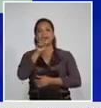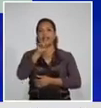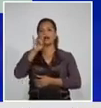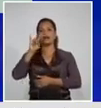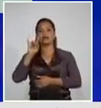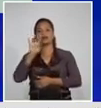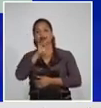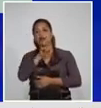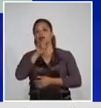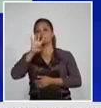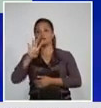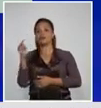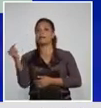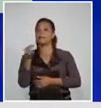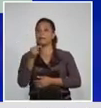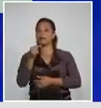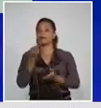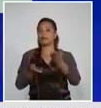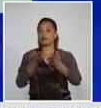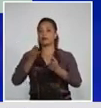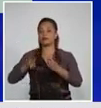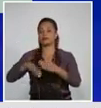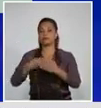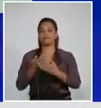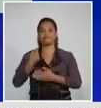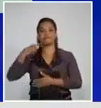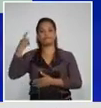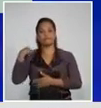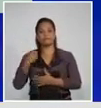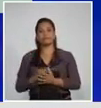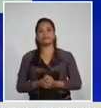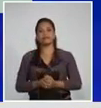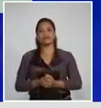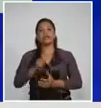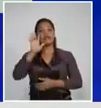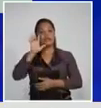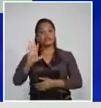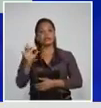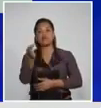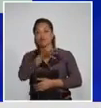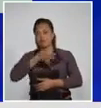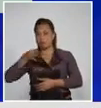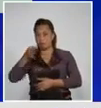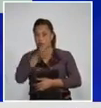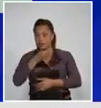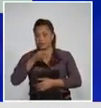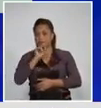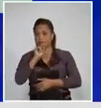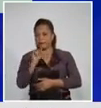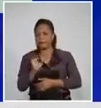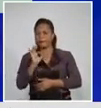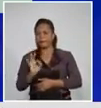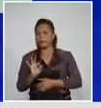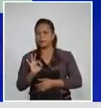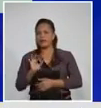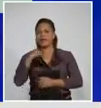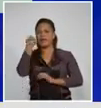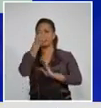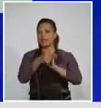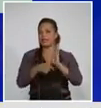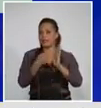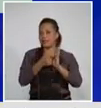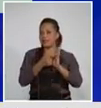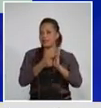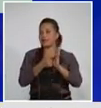que la jornada anterior. En 5 de sus 11 municipios, y como ha sido característico en las últimas